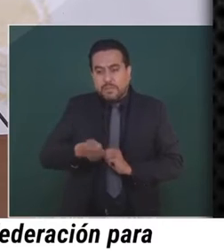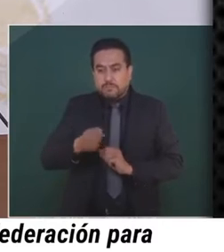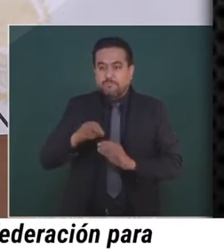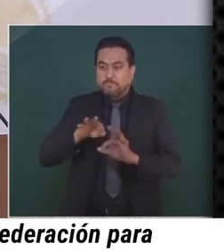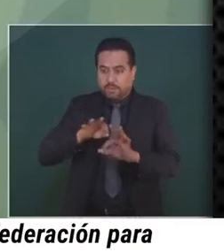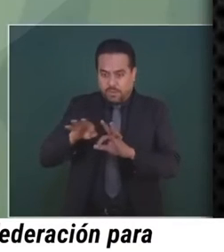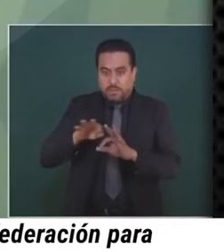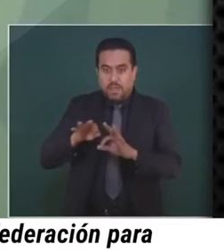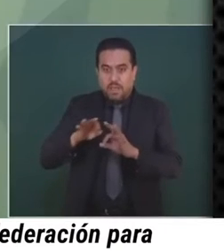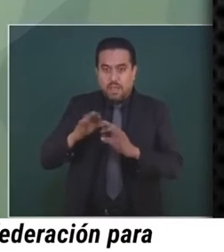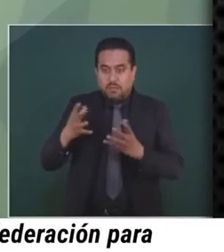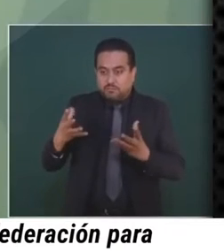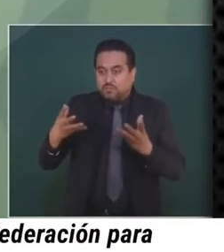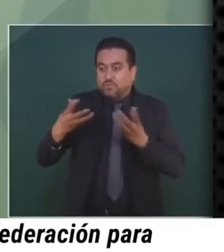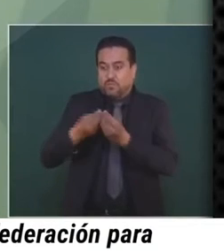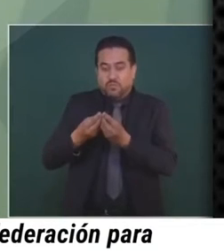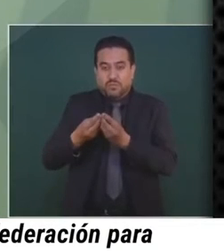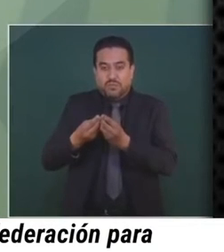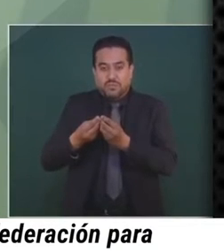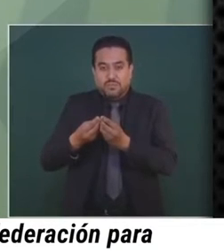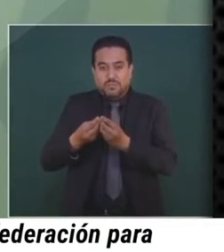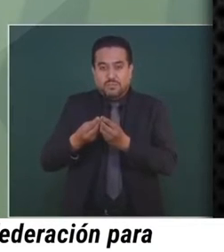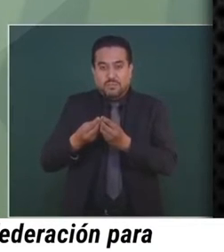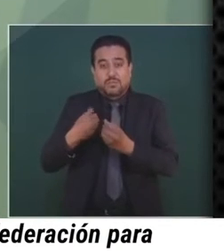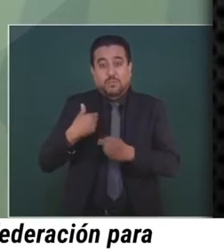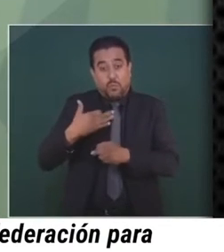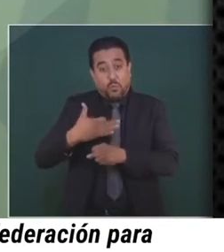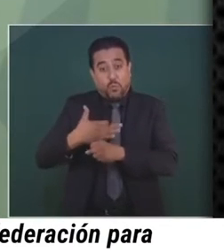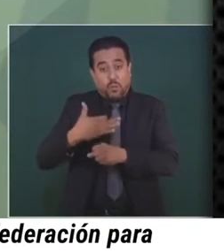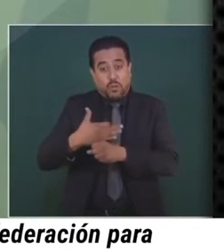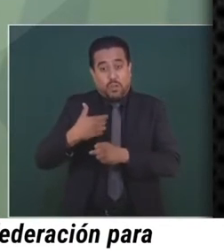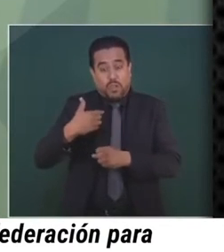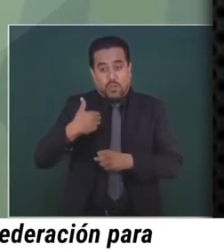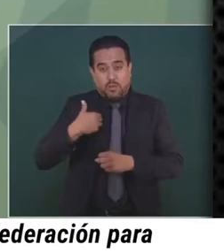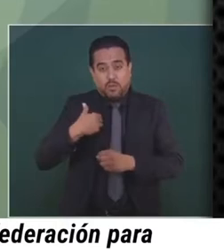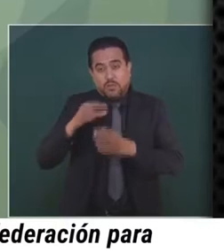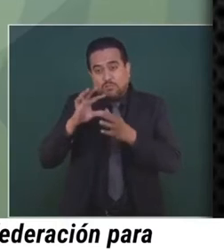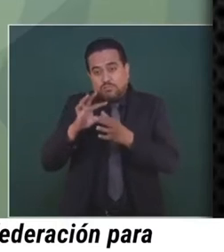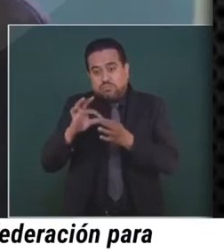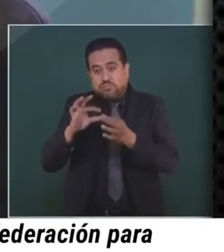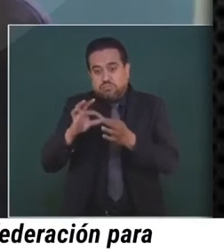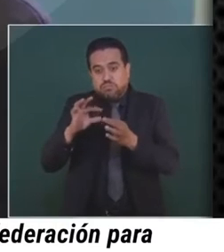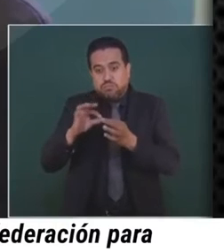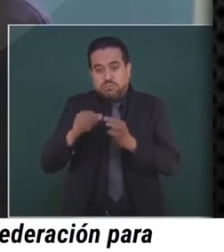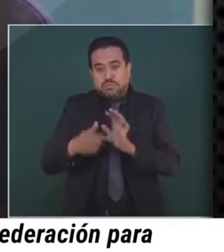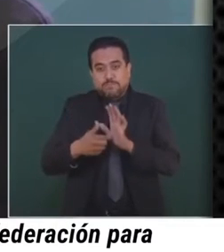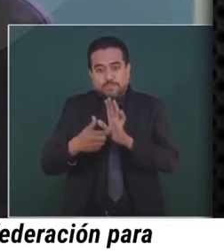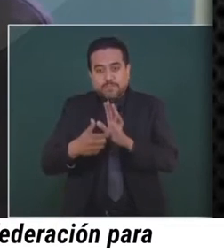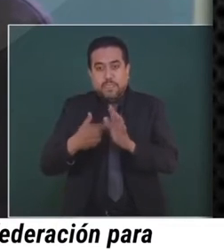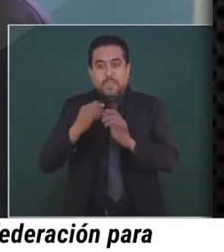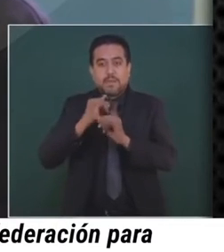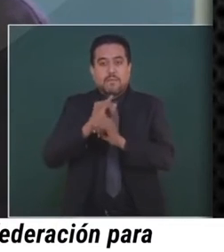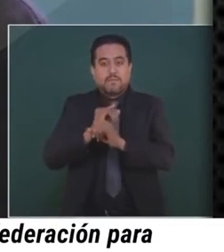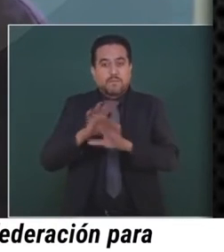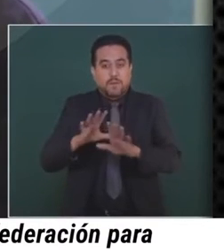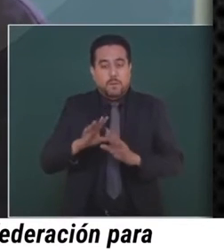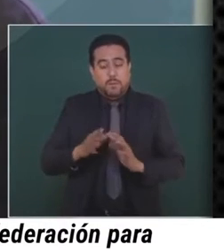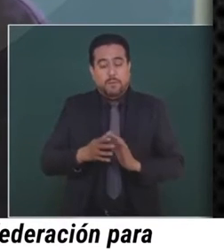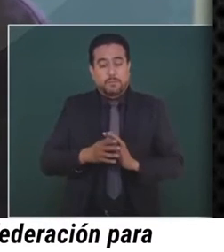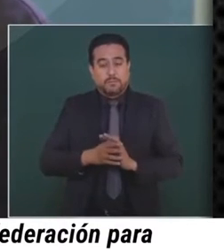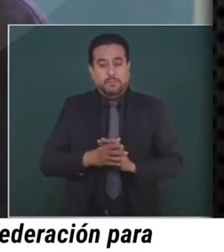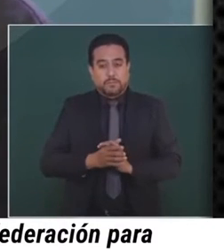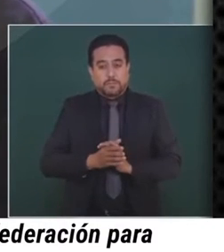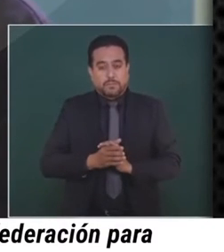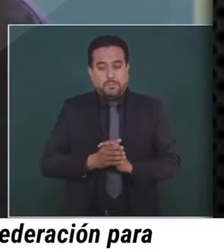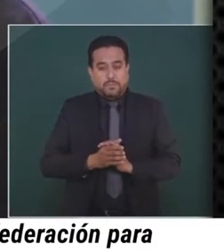Con la visita del presidente de la República, Andrés Manuel López Obrador, al estado de Guanajuato, quedaron tres acuerdos para la entidad: agua, el